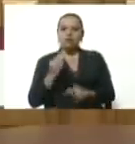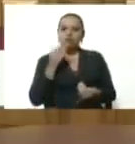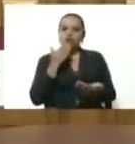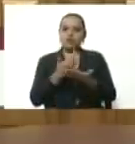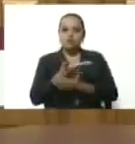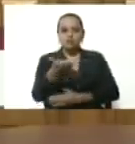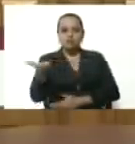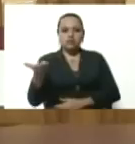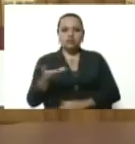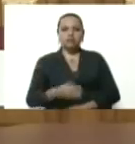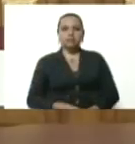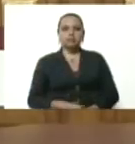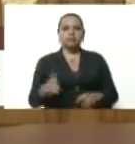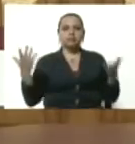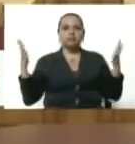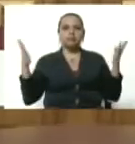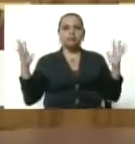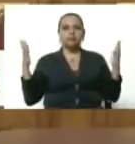señor.